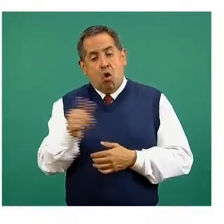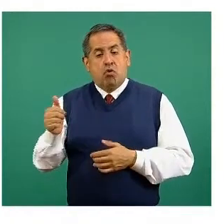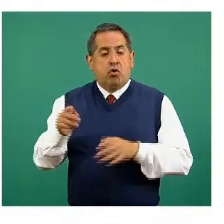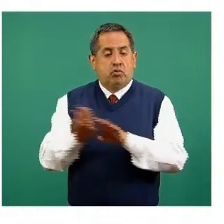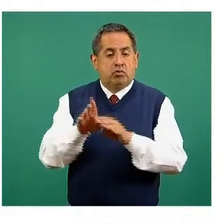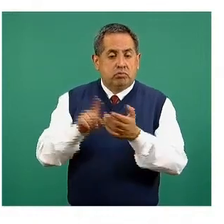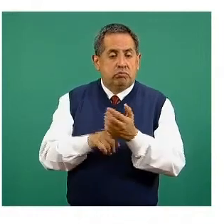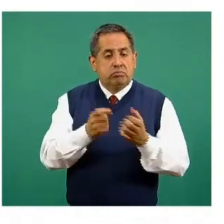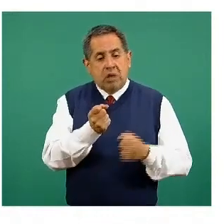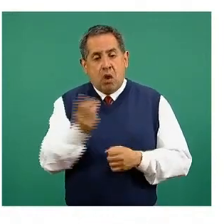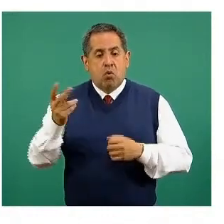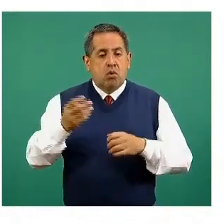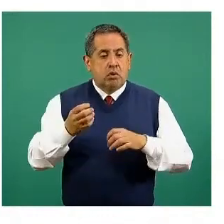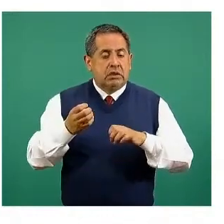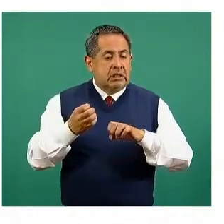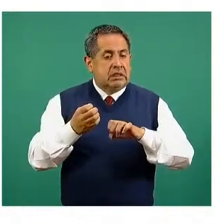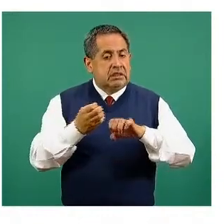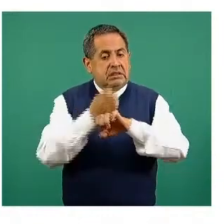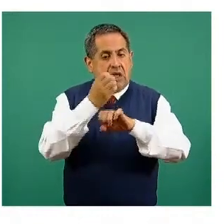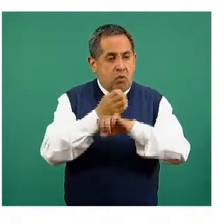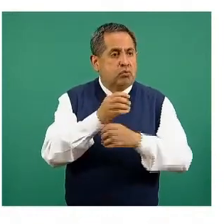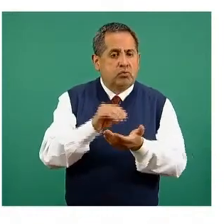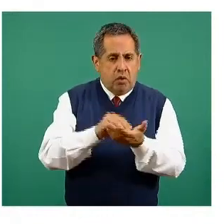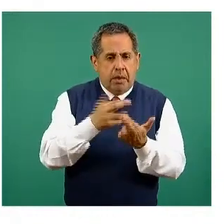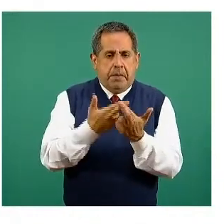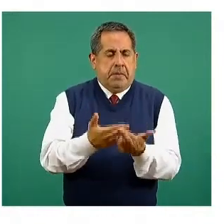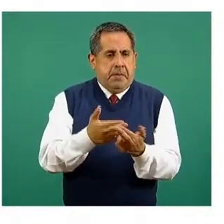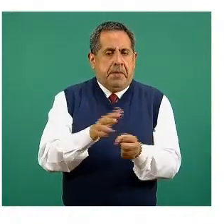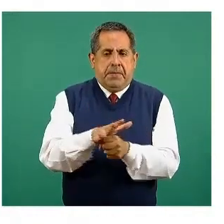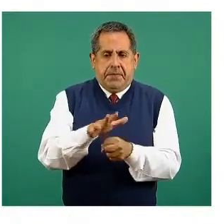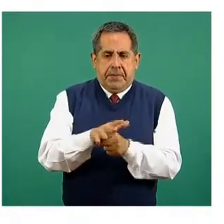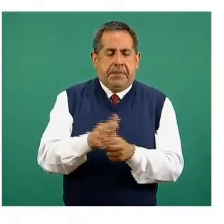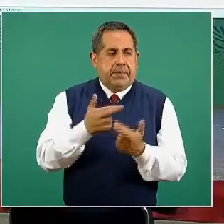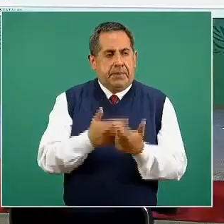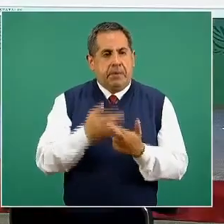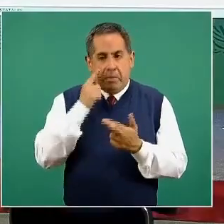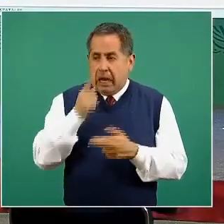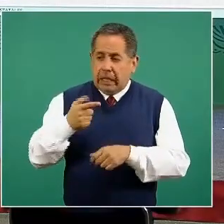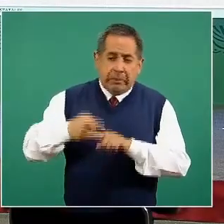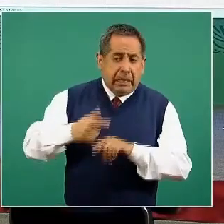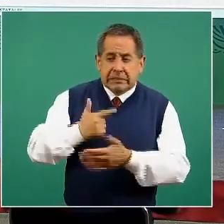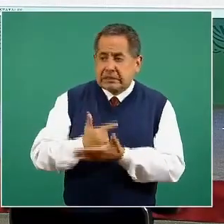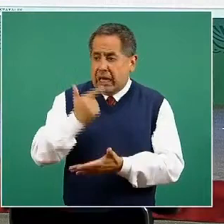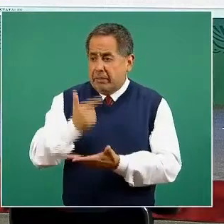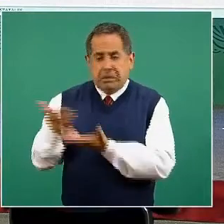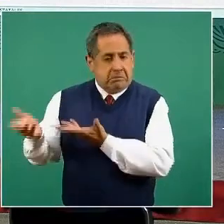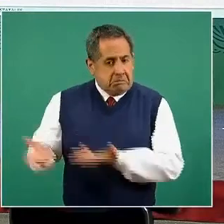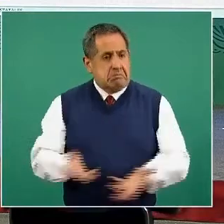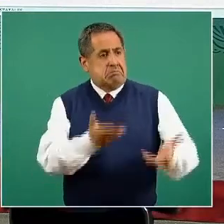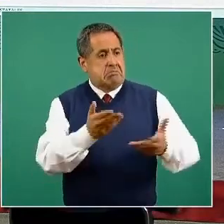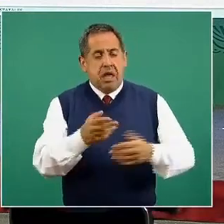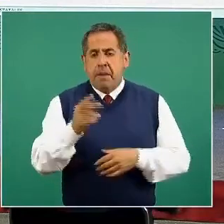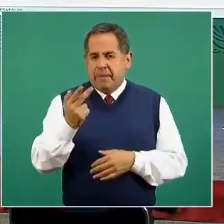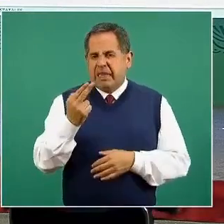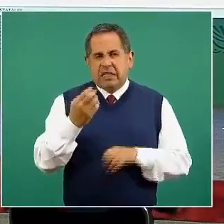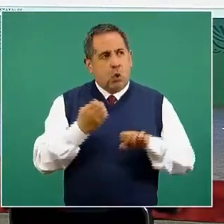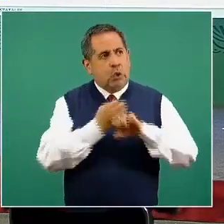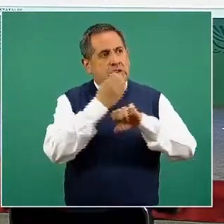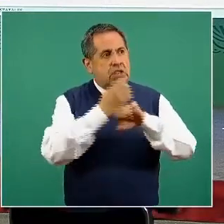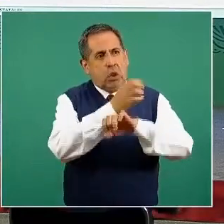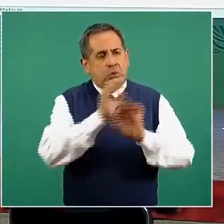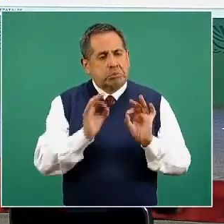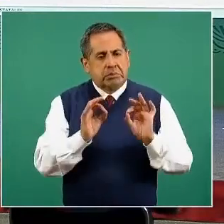de entidades federativas que tienen camas disponibles para efectos de los pacientes más críticos, 25 de ellas que no